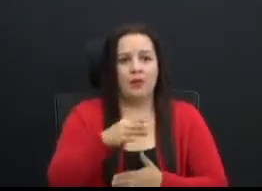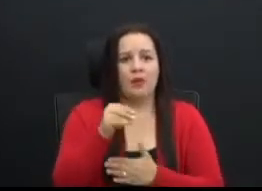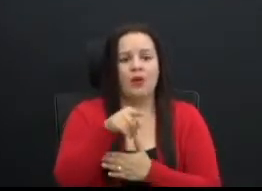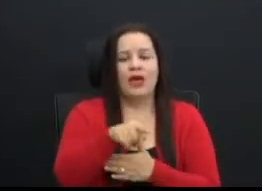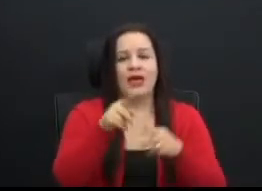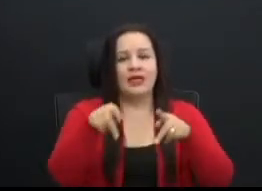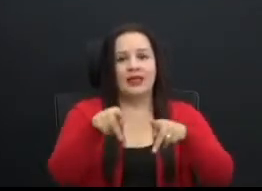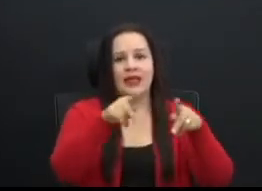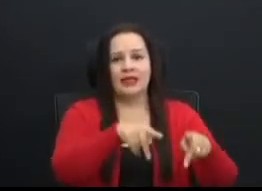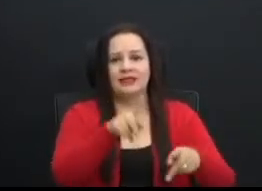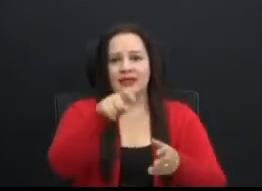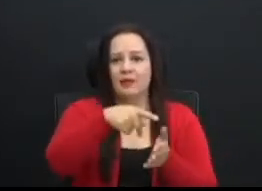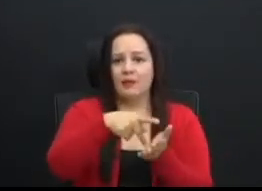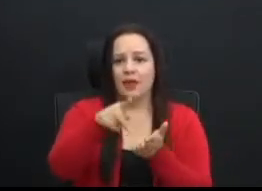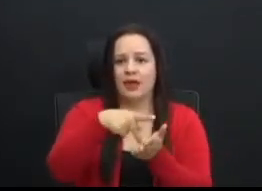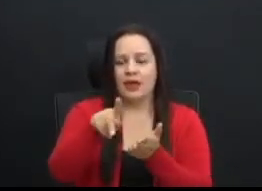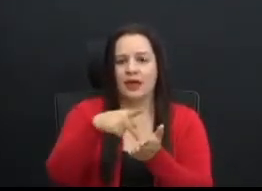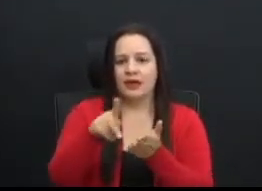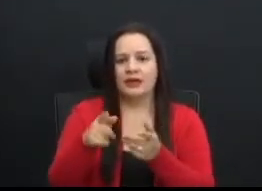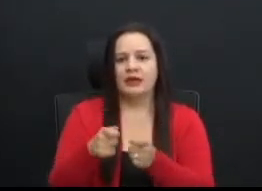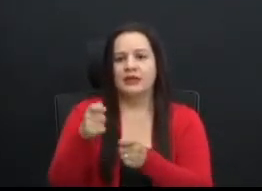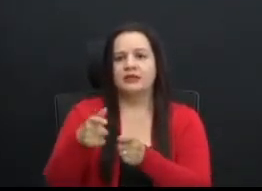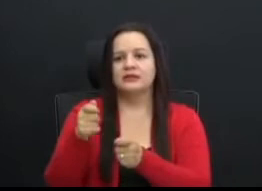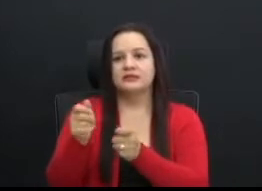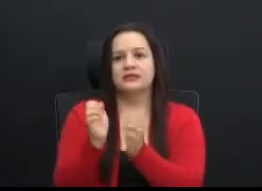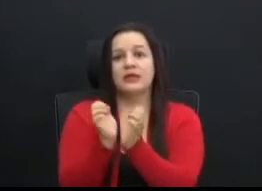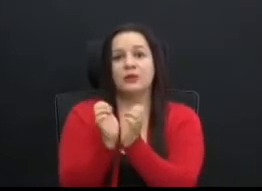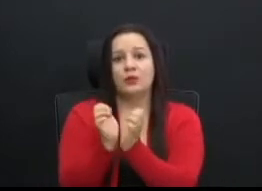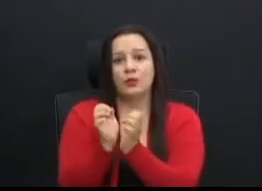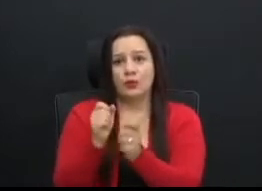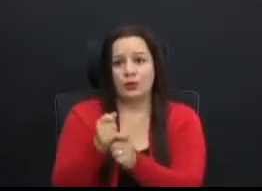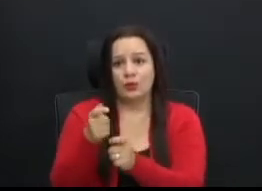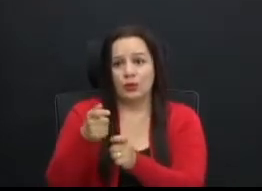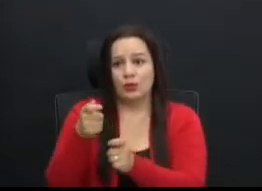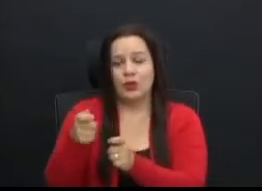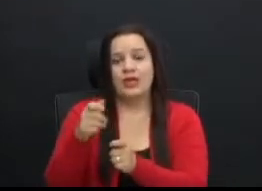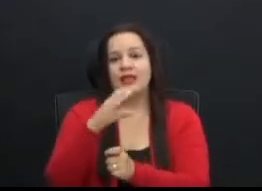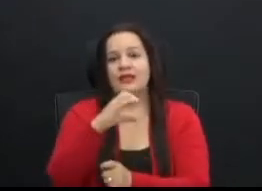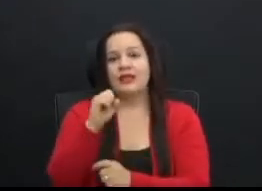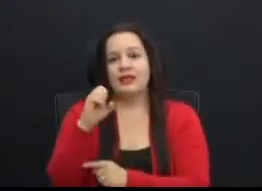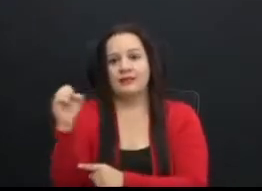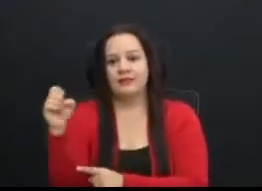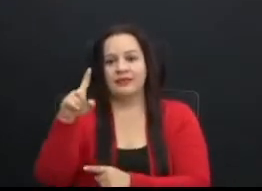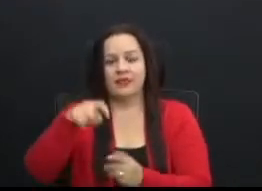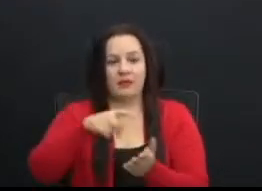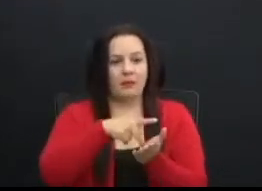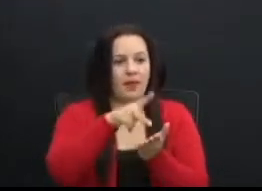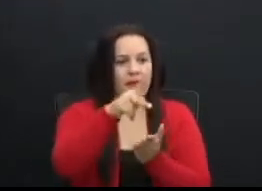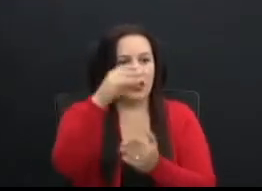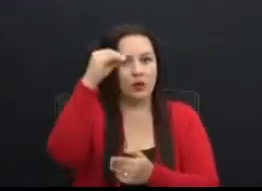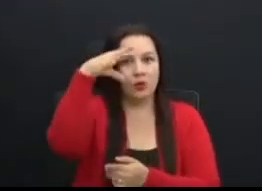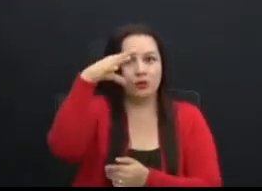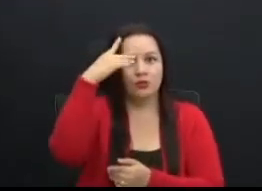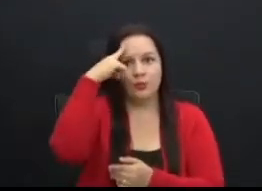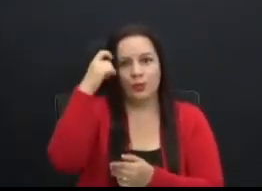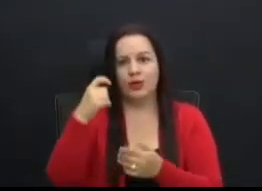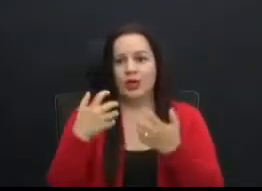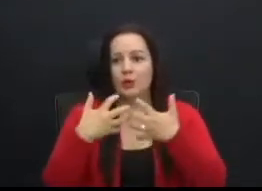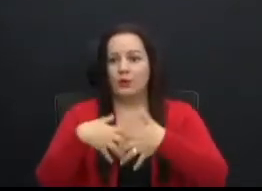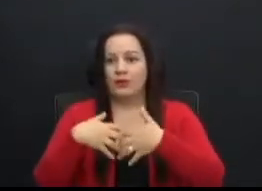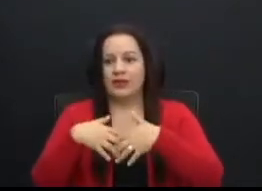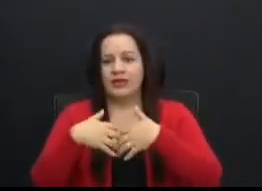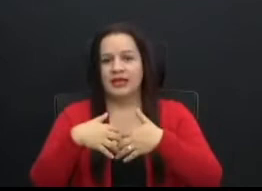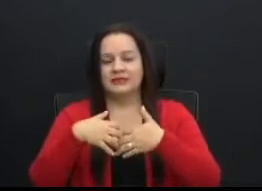el mantenimiento de nuestra caja. Es la gente que debe pagar la luz porque las compañías eléctricas no tienen